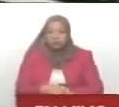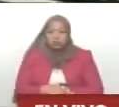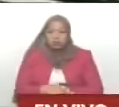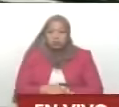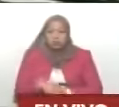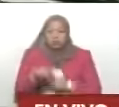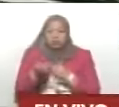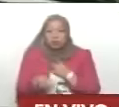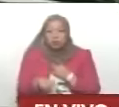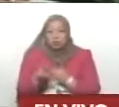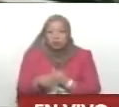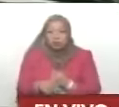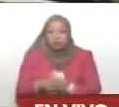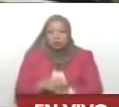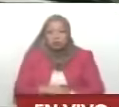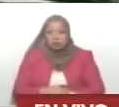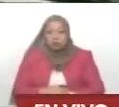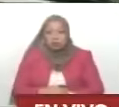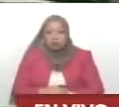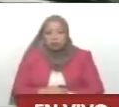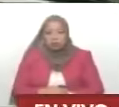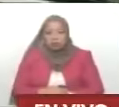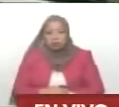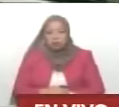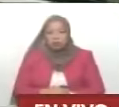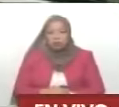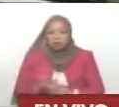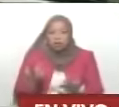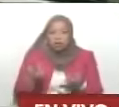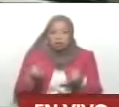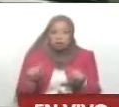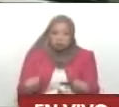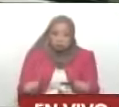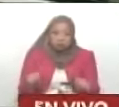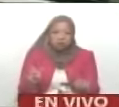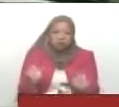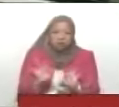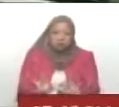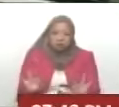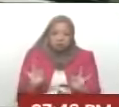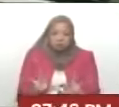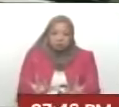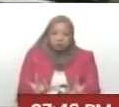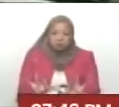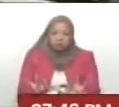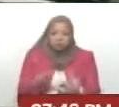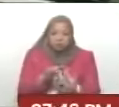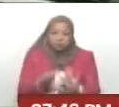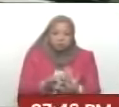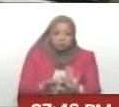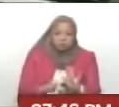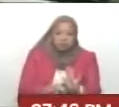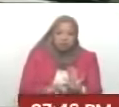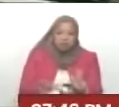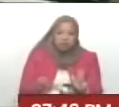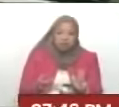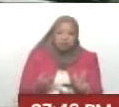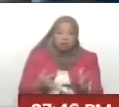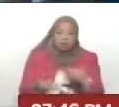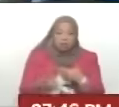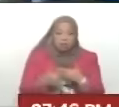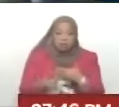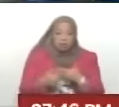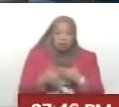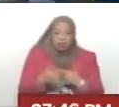ningún momento hablan de las sanciones. No hablan, bueno, yo no le llamo sanciones, le digo medidas coercitivas unilaterales criminales.